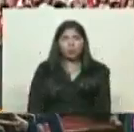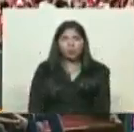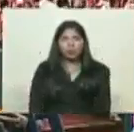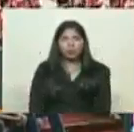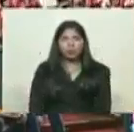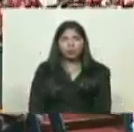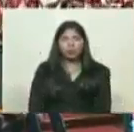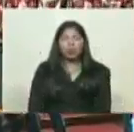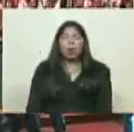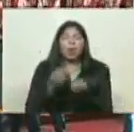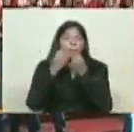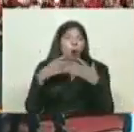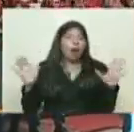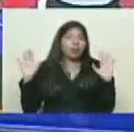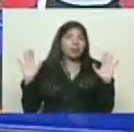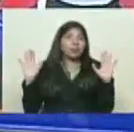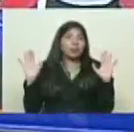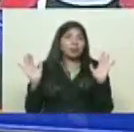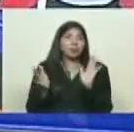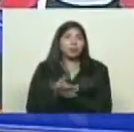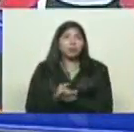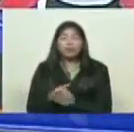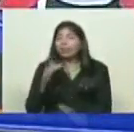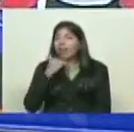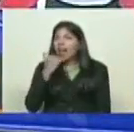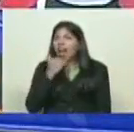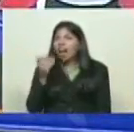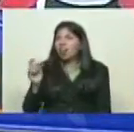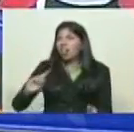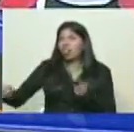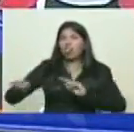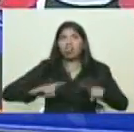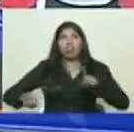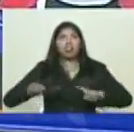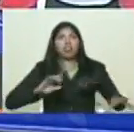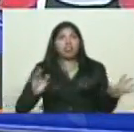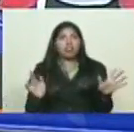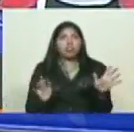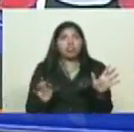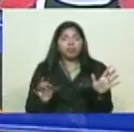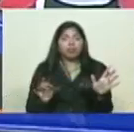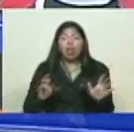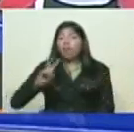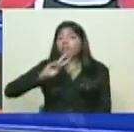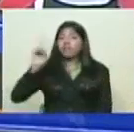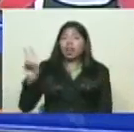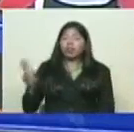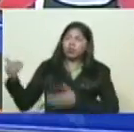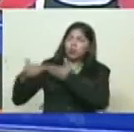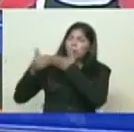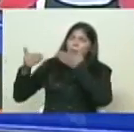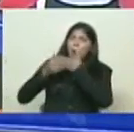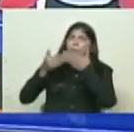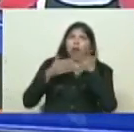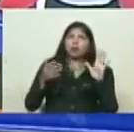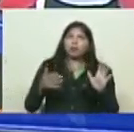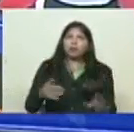Y bueno, muchachos, contra cualquier injerencia que venga, digamos que Venezuela es una tierra